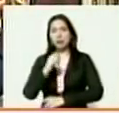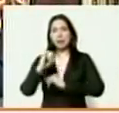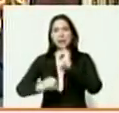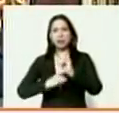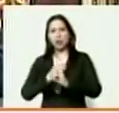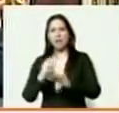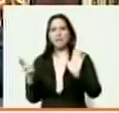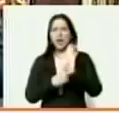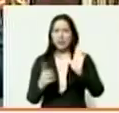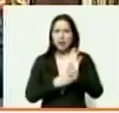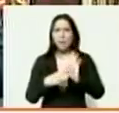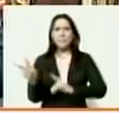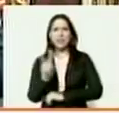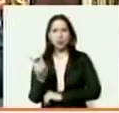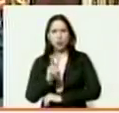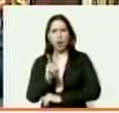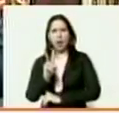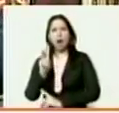pie